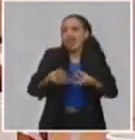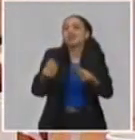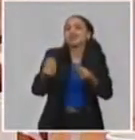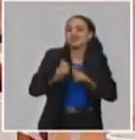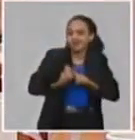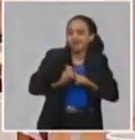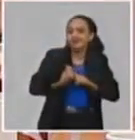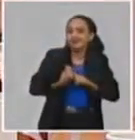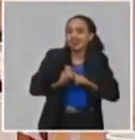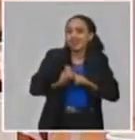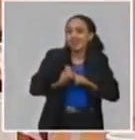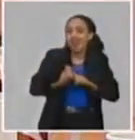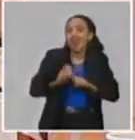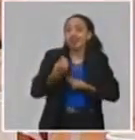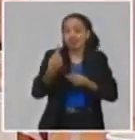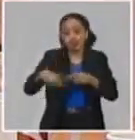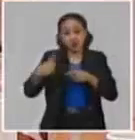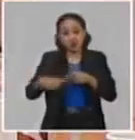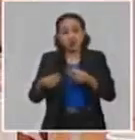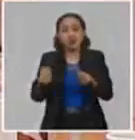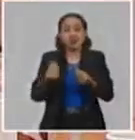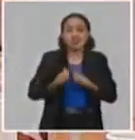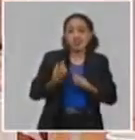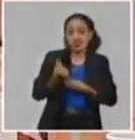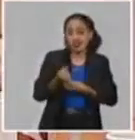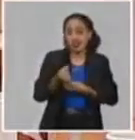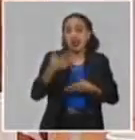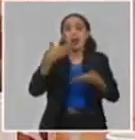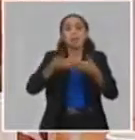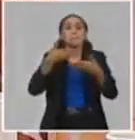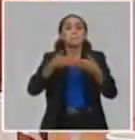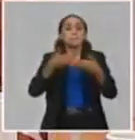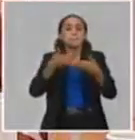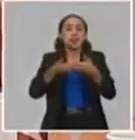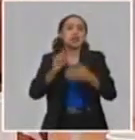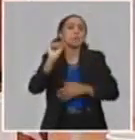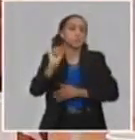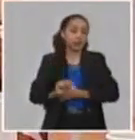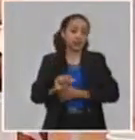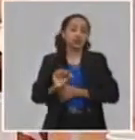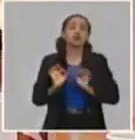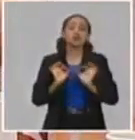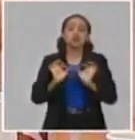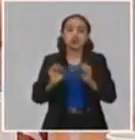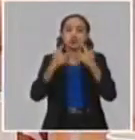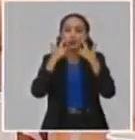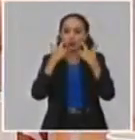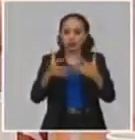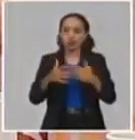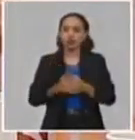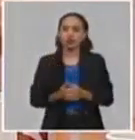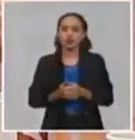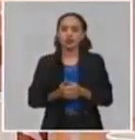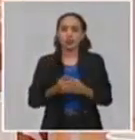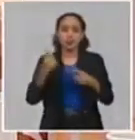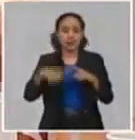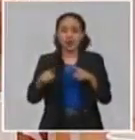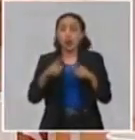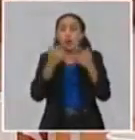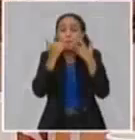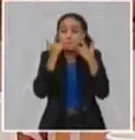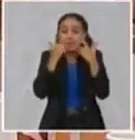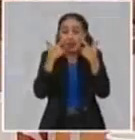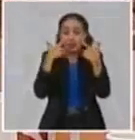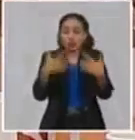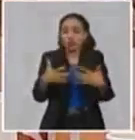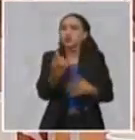sabe hacer esa gestión y que se va a quedar con un mínimo margen. Esa es importante para que eso salga bien, pero lo más importante es